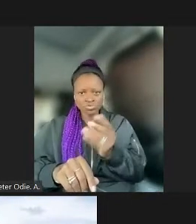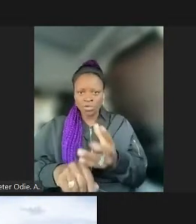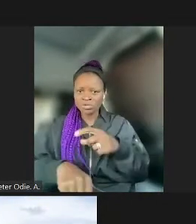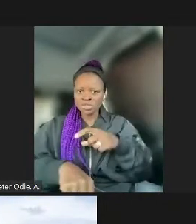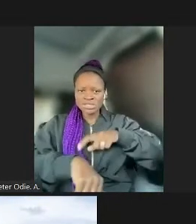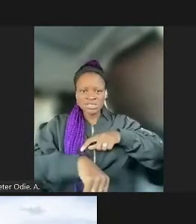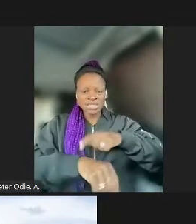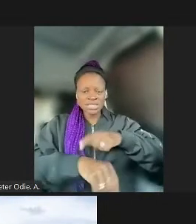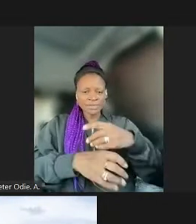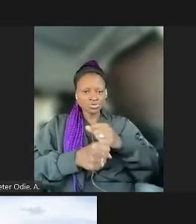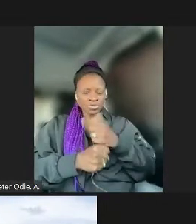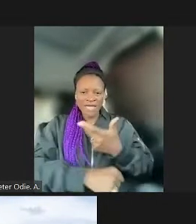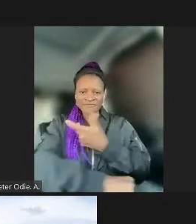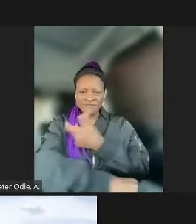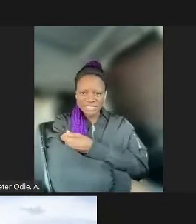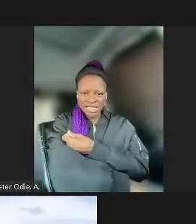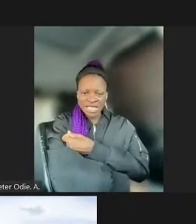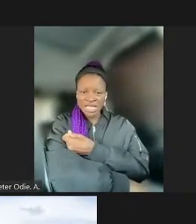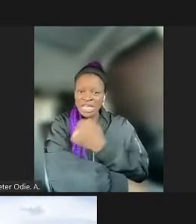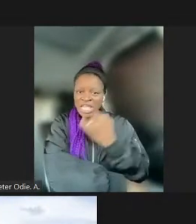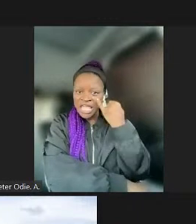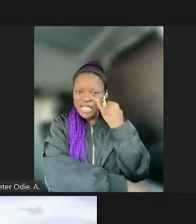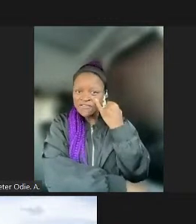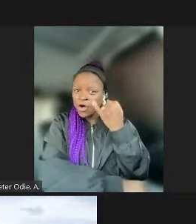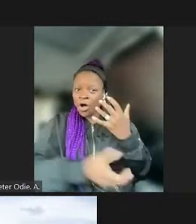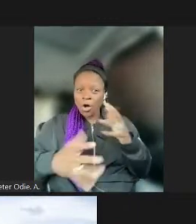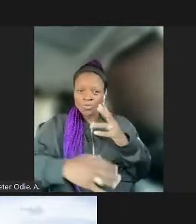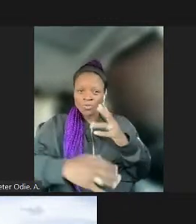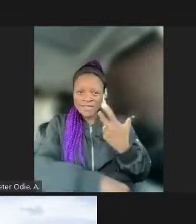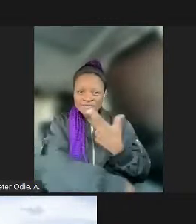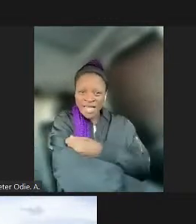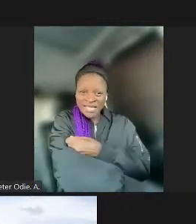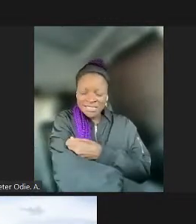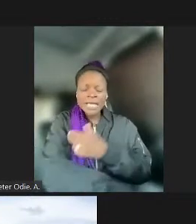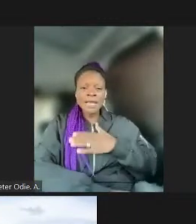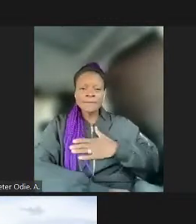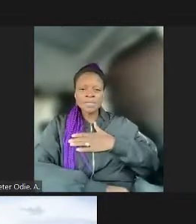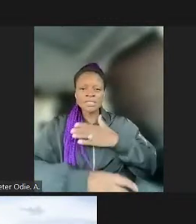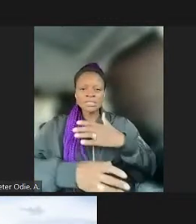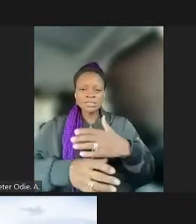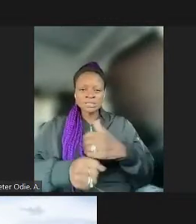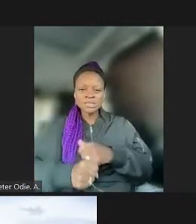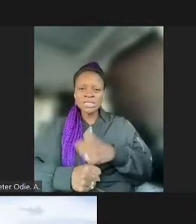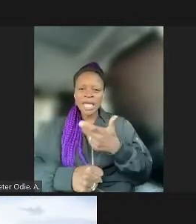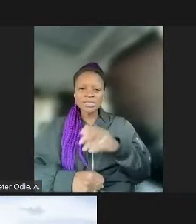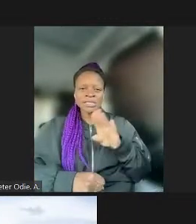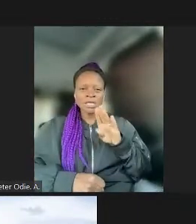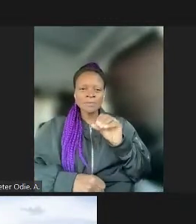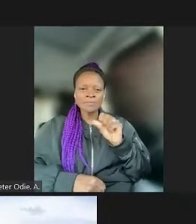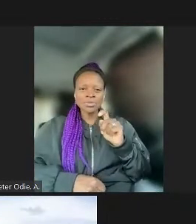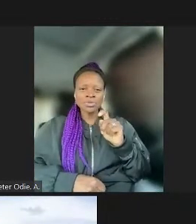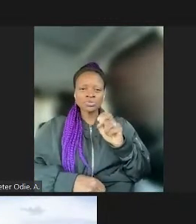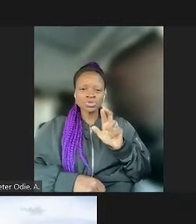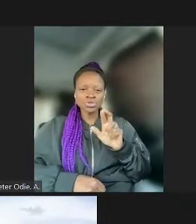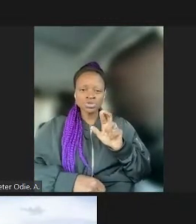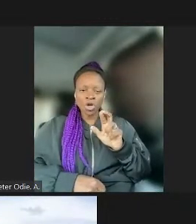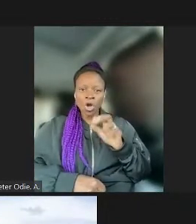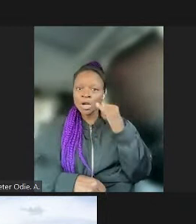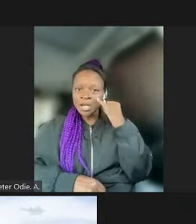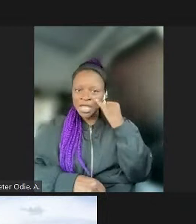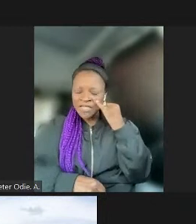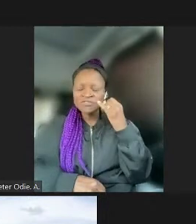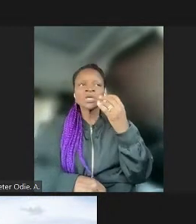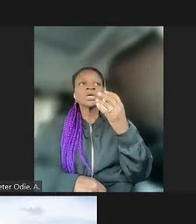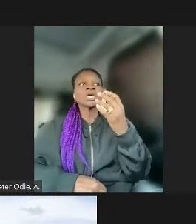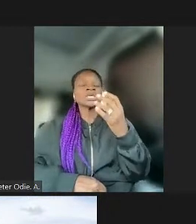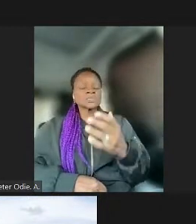de recordarle a todos que tienen que vacunarse. Si ya se vacunaron con sus vacunas, agarren su tercera vacuna a los dos meses